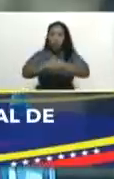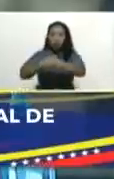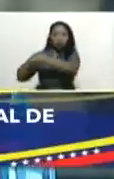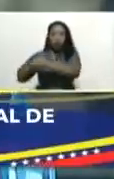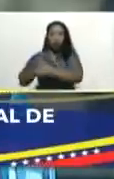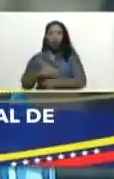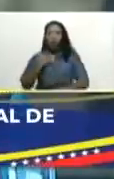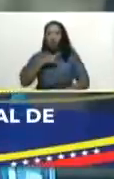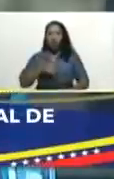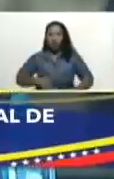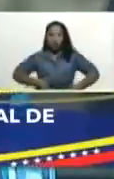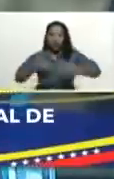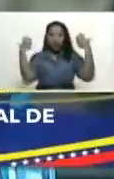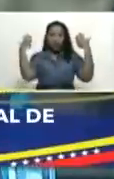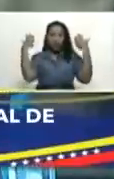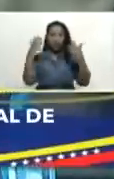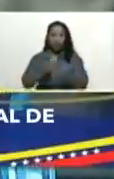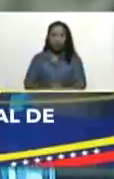llenamos de indignación.